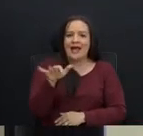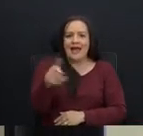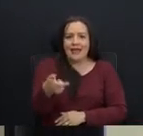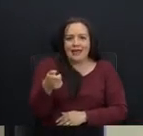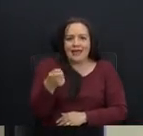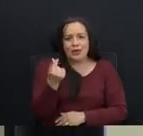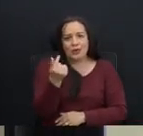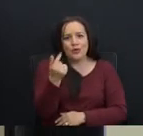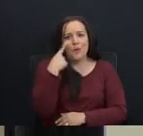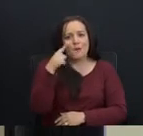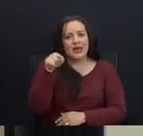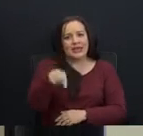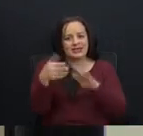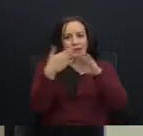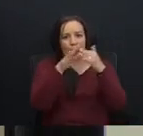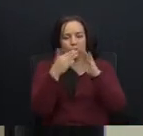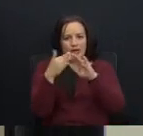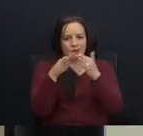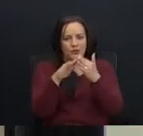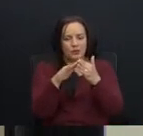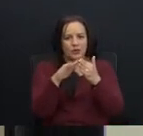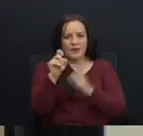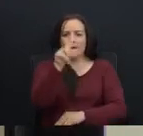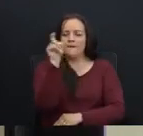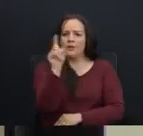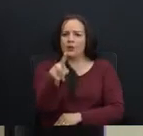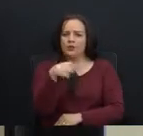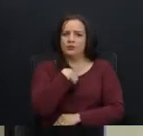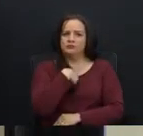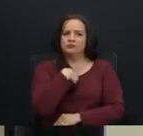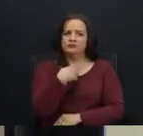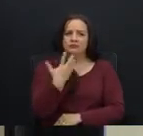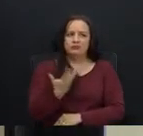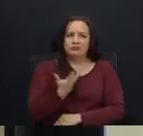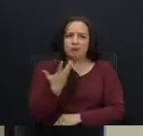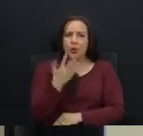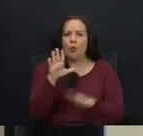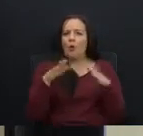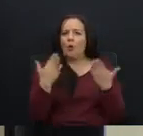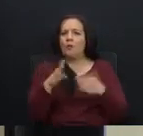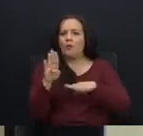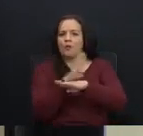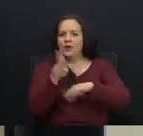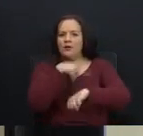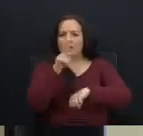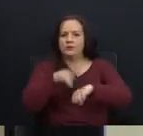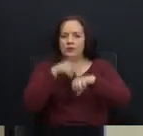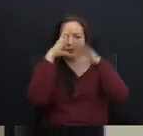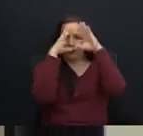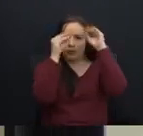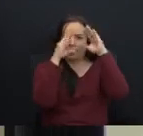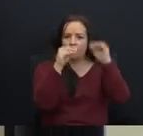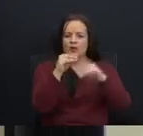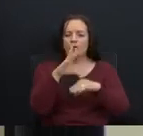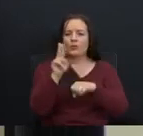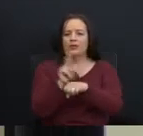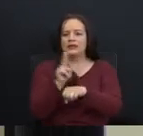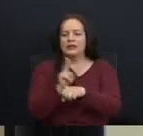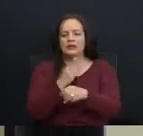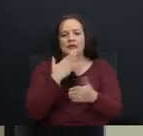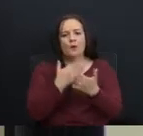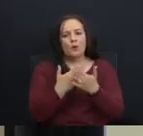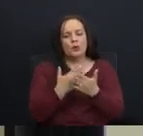automático para esa población. Y la pregunta que uno se hace es, ¿cómo es que el Banco Nacional reporta utilidades tan